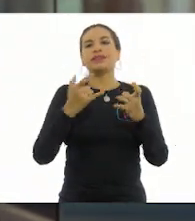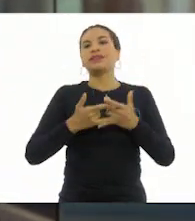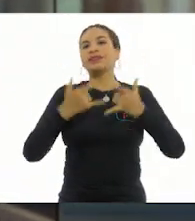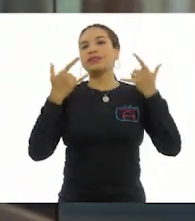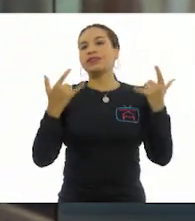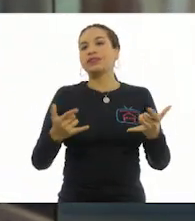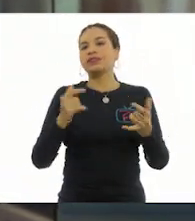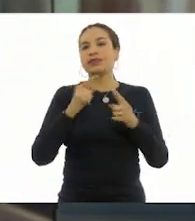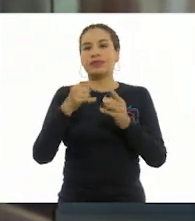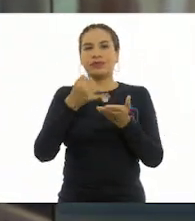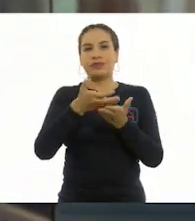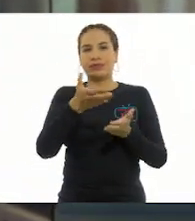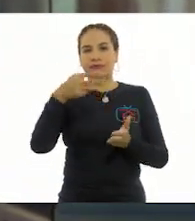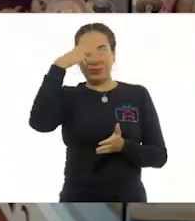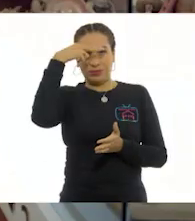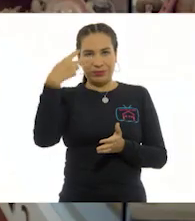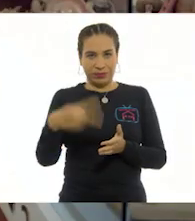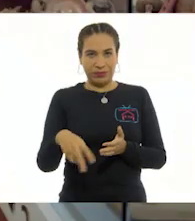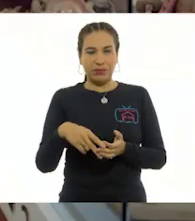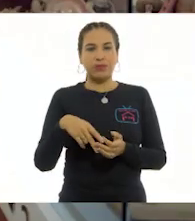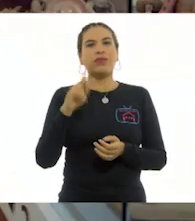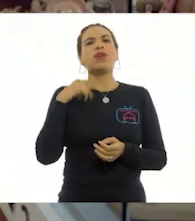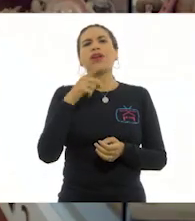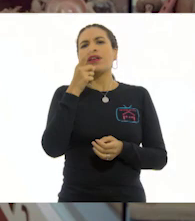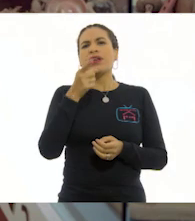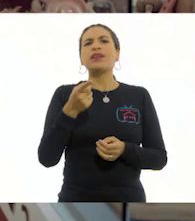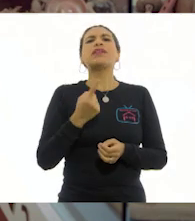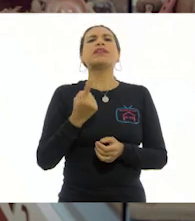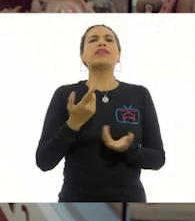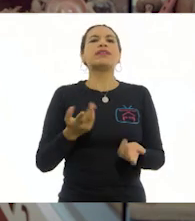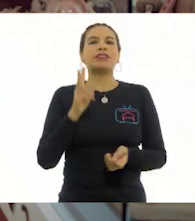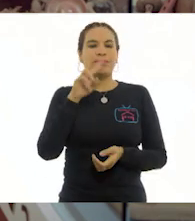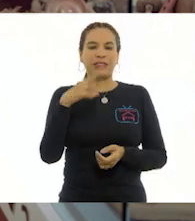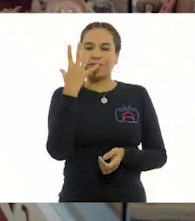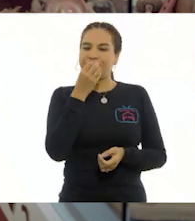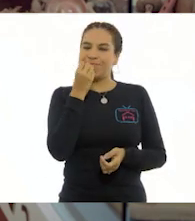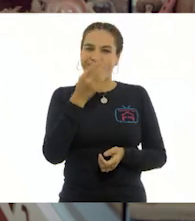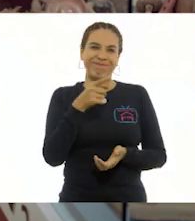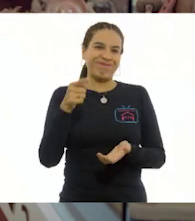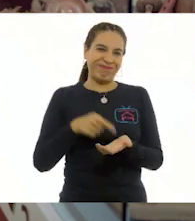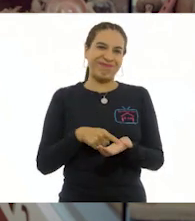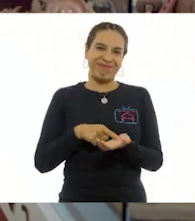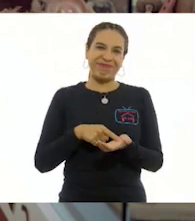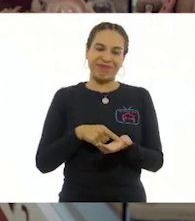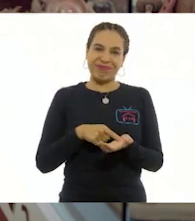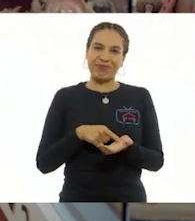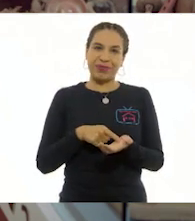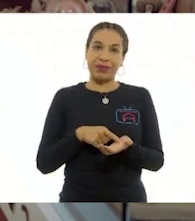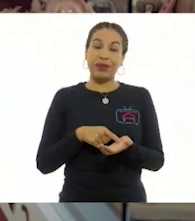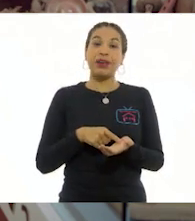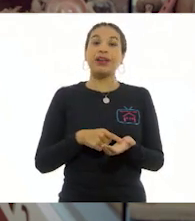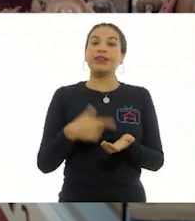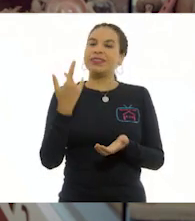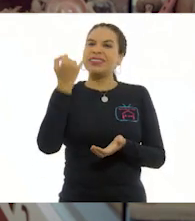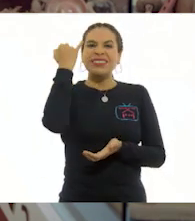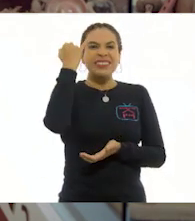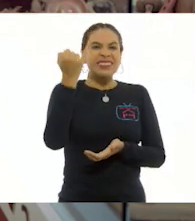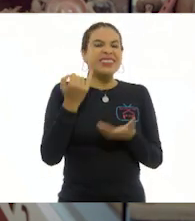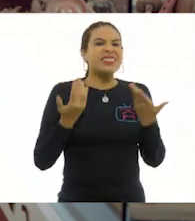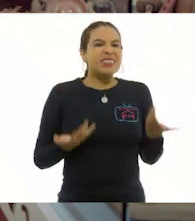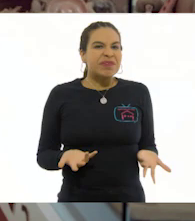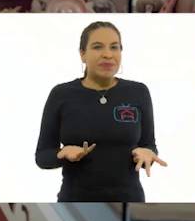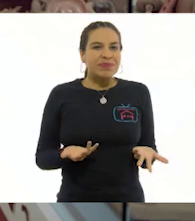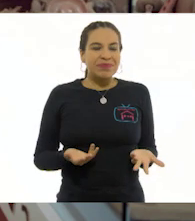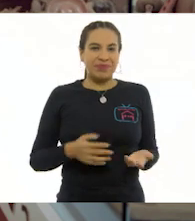historia de la agricultura en México. Pero les voy a decir lo que es extraordinario en este lugar, que tuvieron la idea